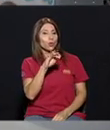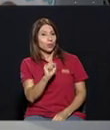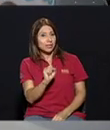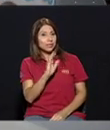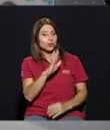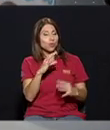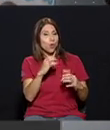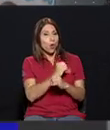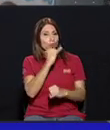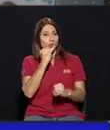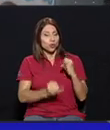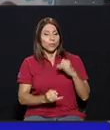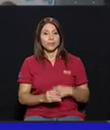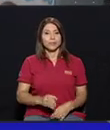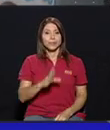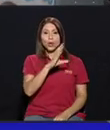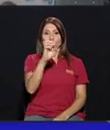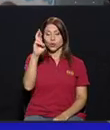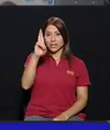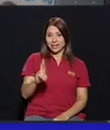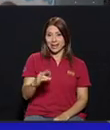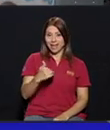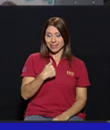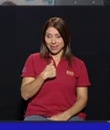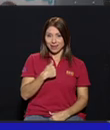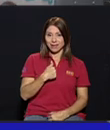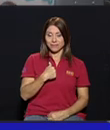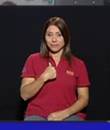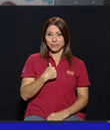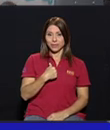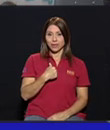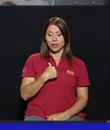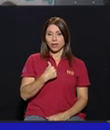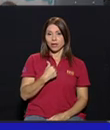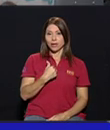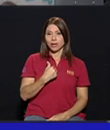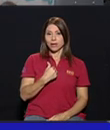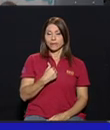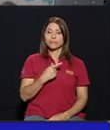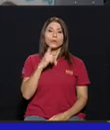Don Luis, brevemente, su conclusión. Costa Rica tiene un